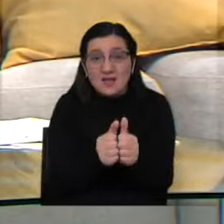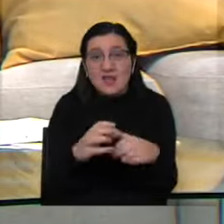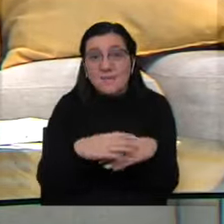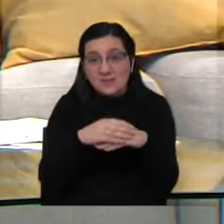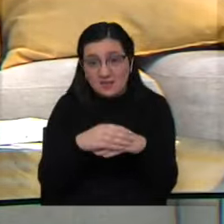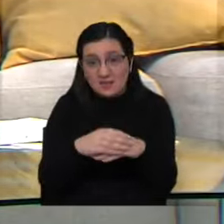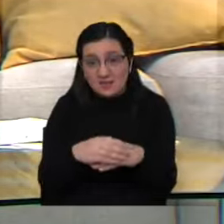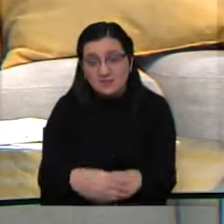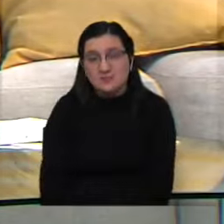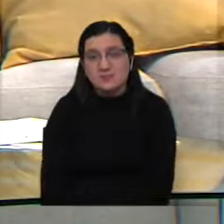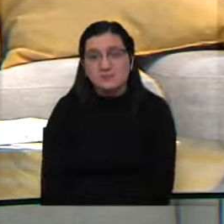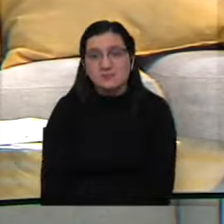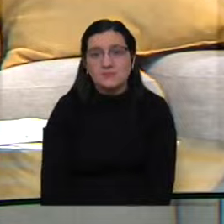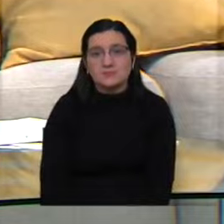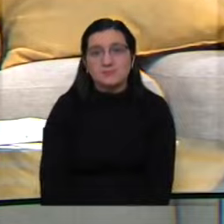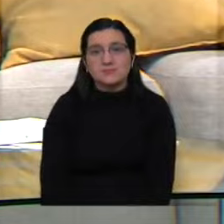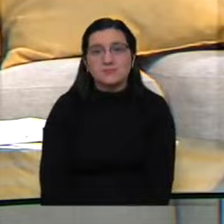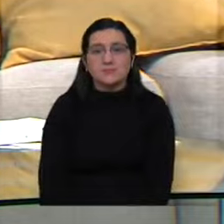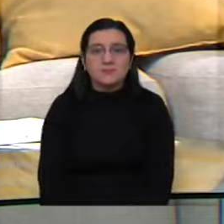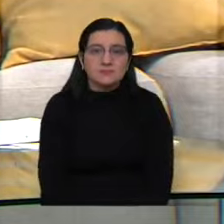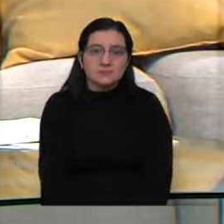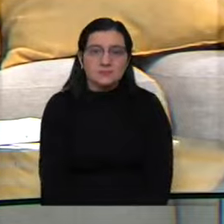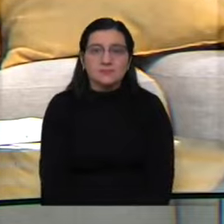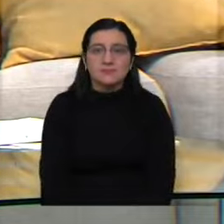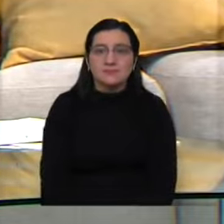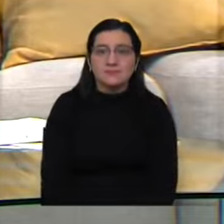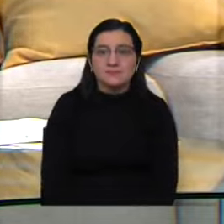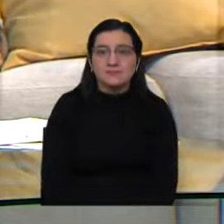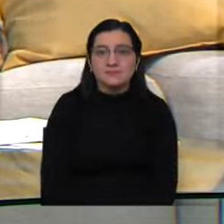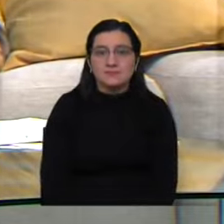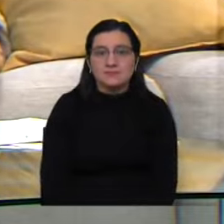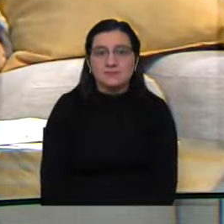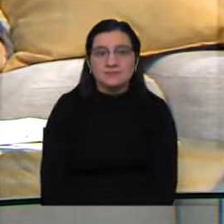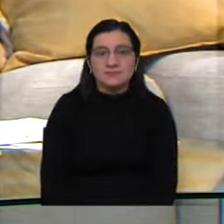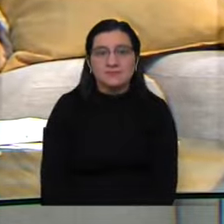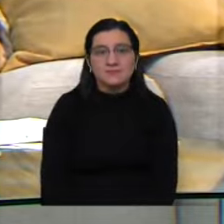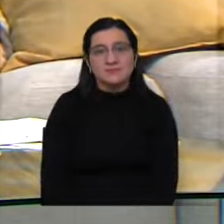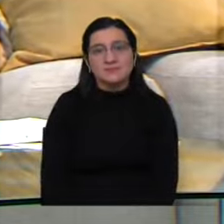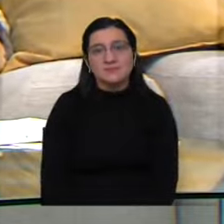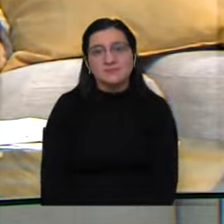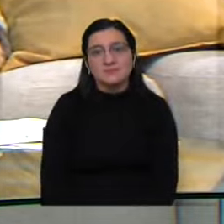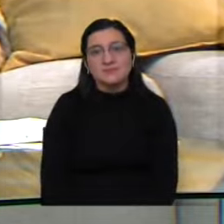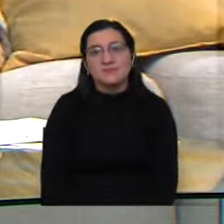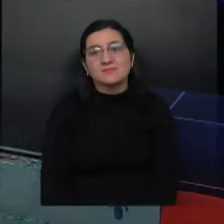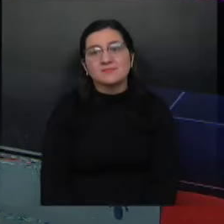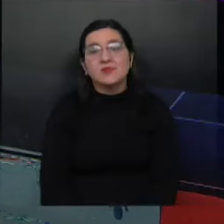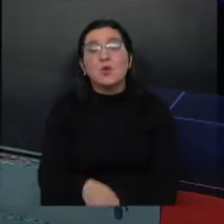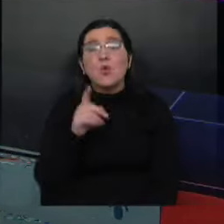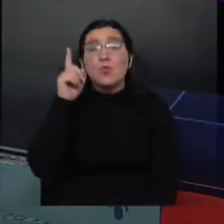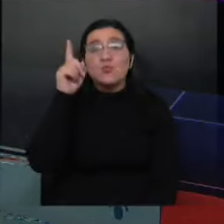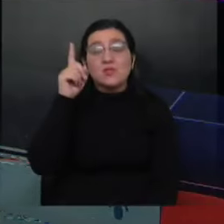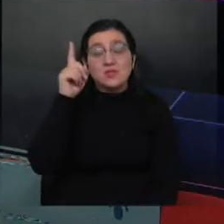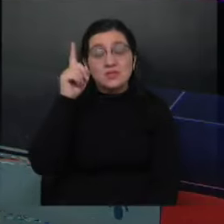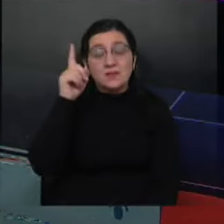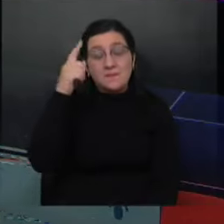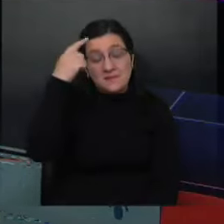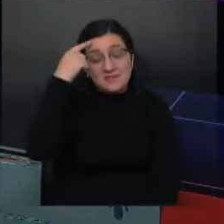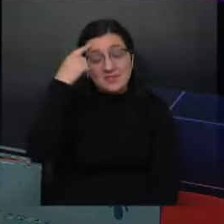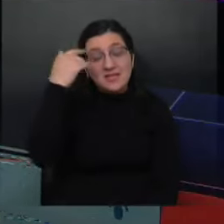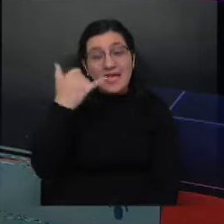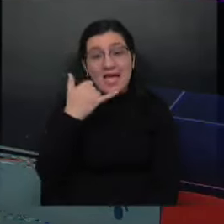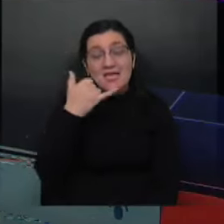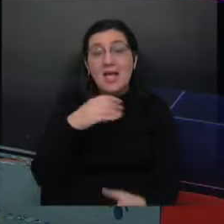pareja que amigo porque si no a veces qué impresión no no para no es y usted usted Dios cree que hay entre